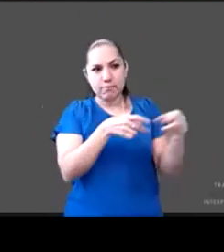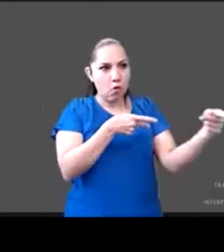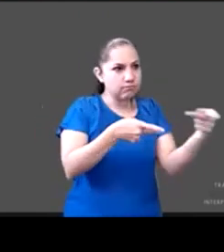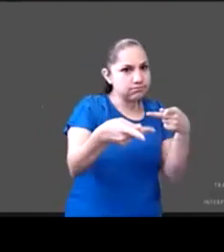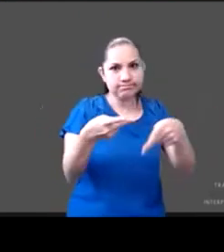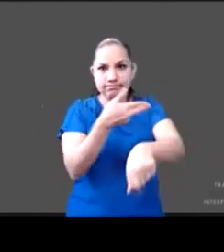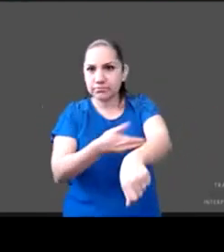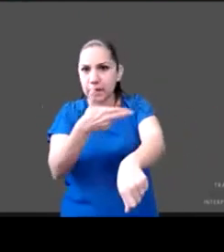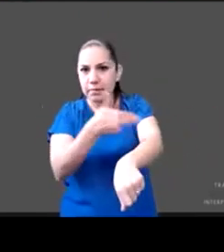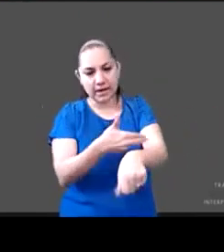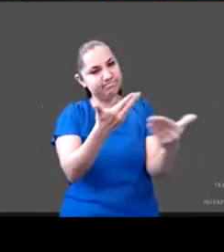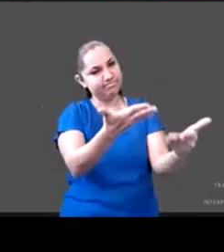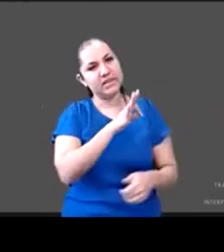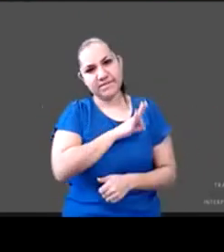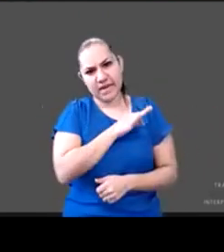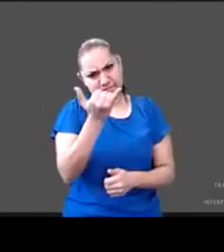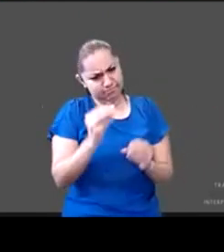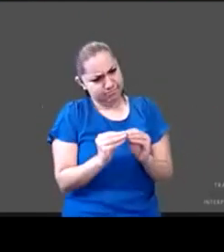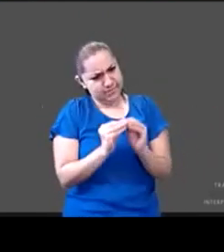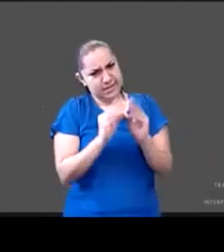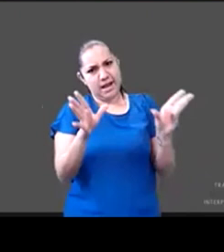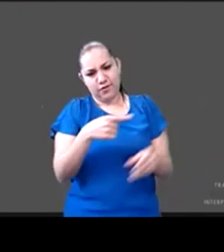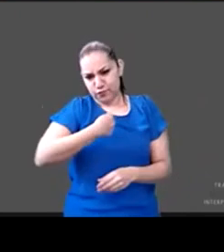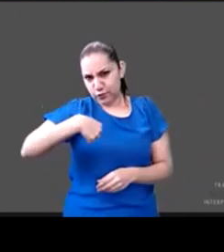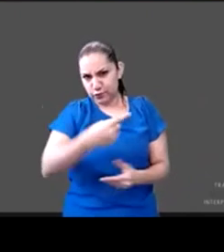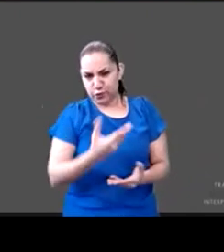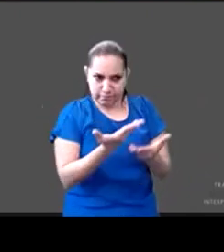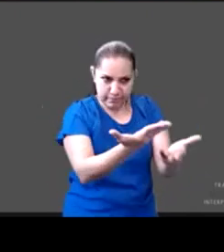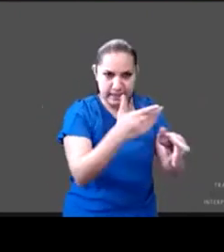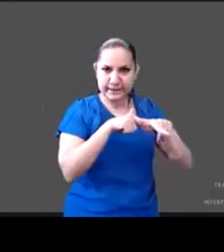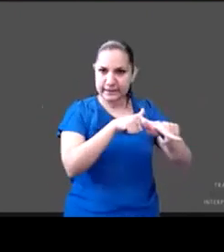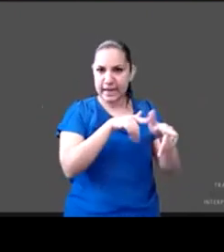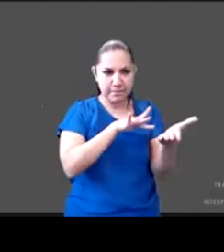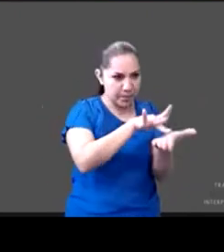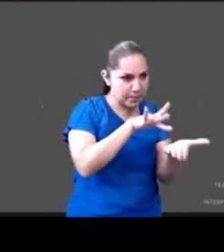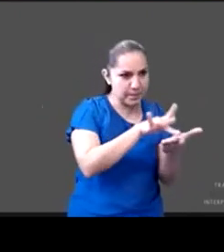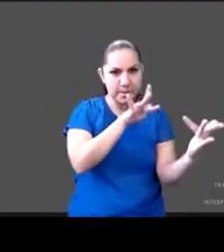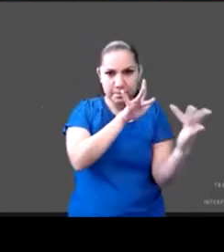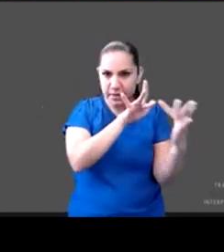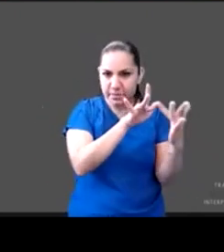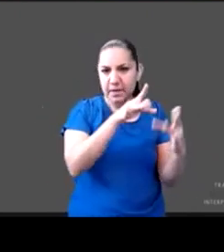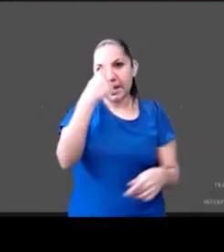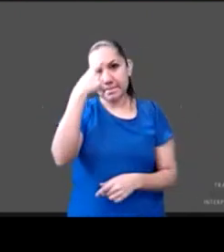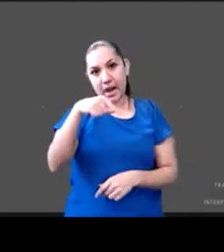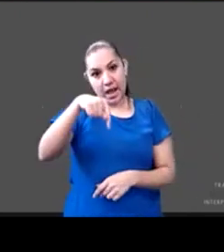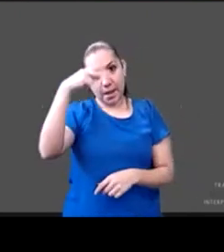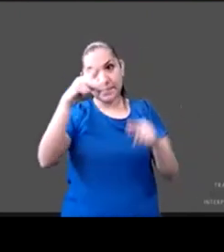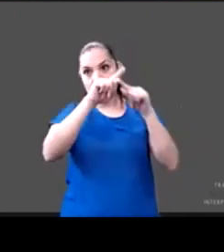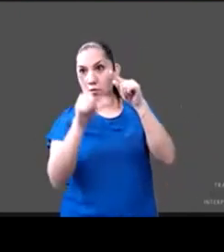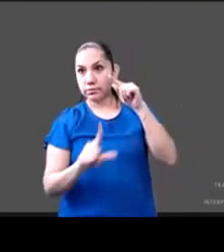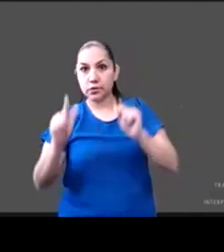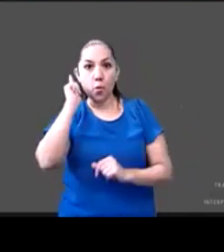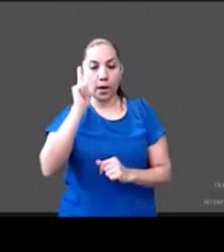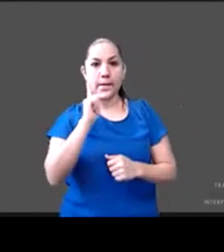y reiterarles que cuentan con nosotros y con el pacto para seguir trabajando en hacer de este país uno que sea